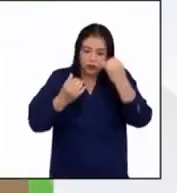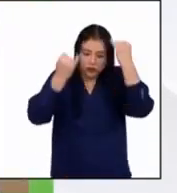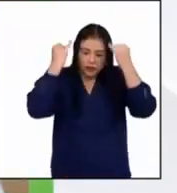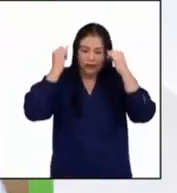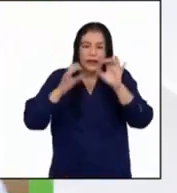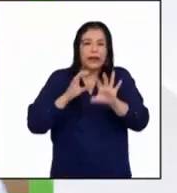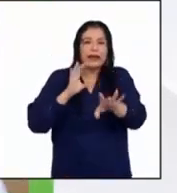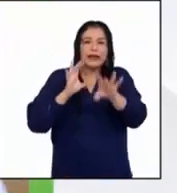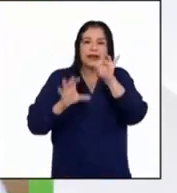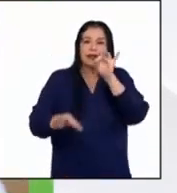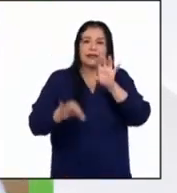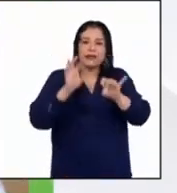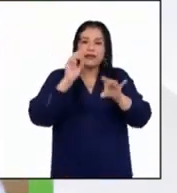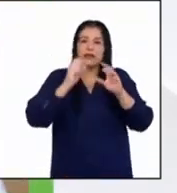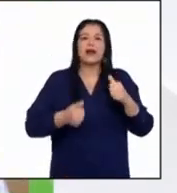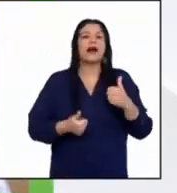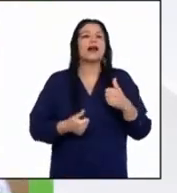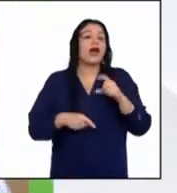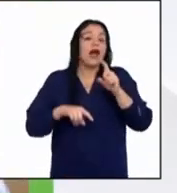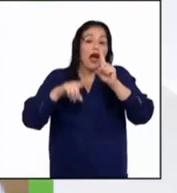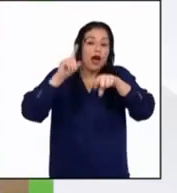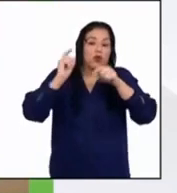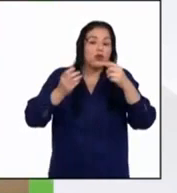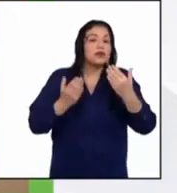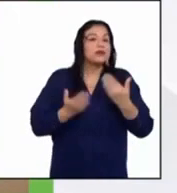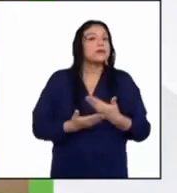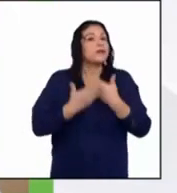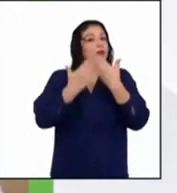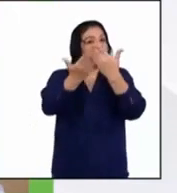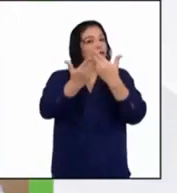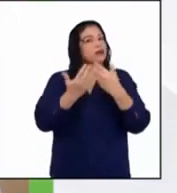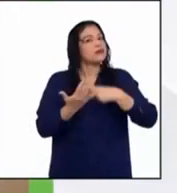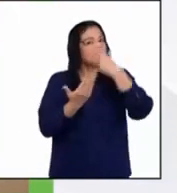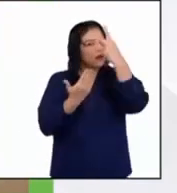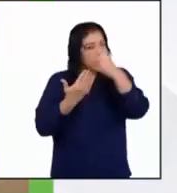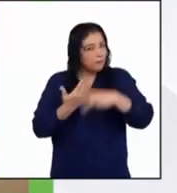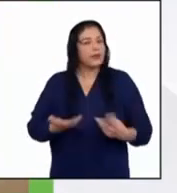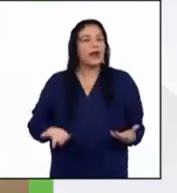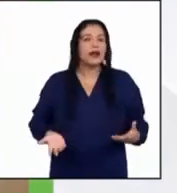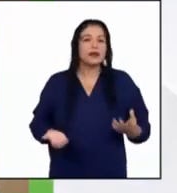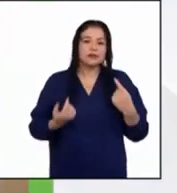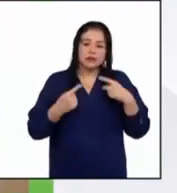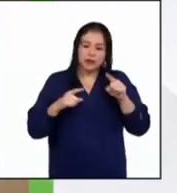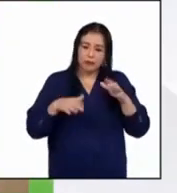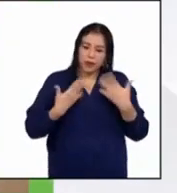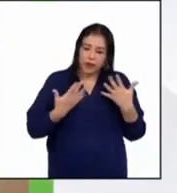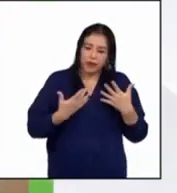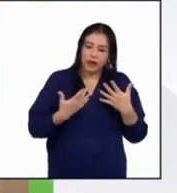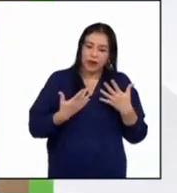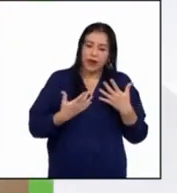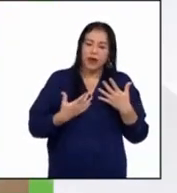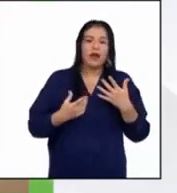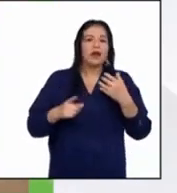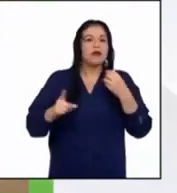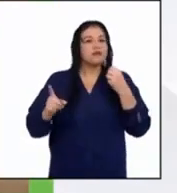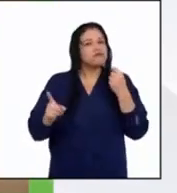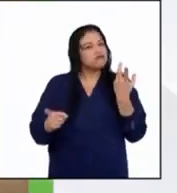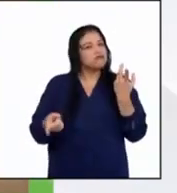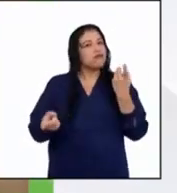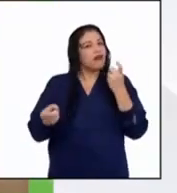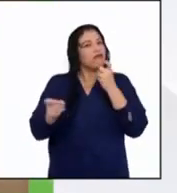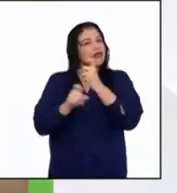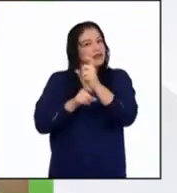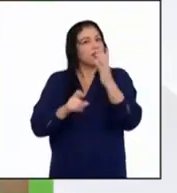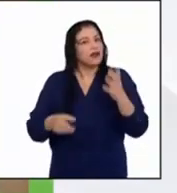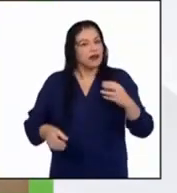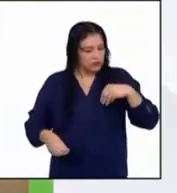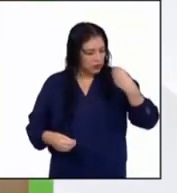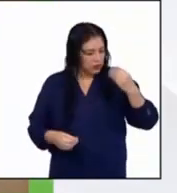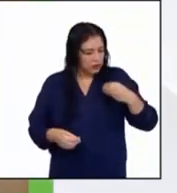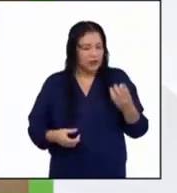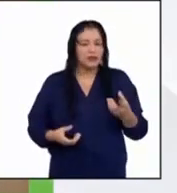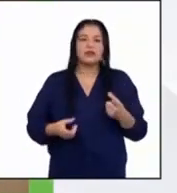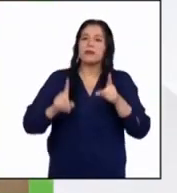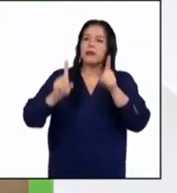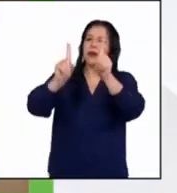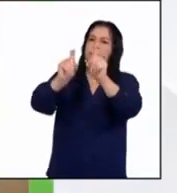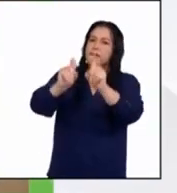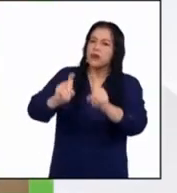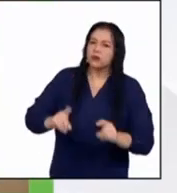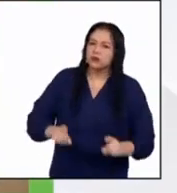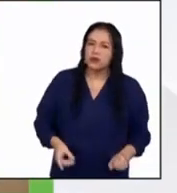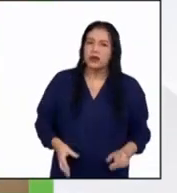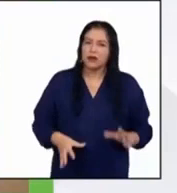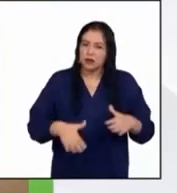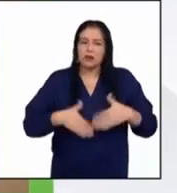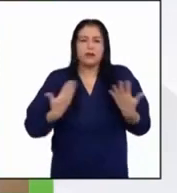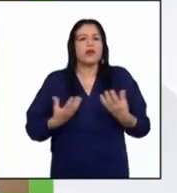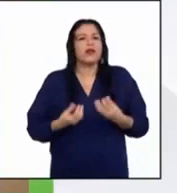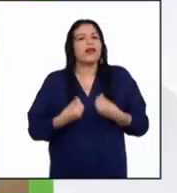identificar aquellos planes y aquellas propuestas que afectan a los adolescentes y así poder consultar y poder